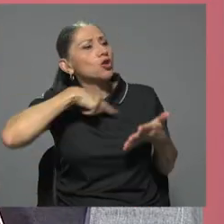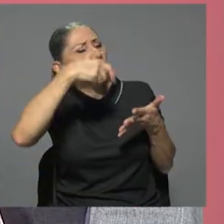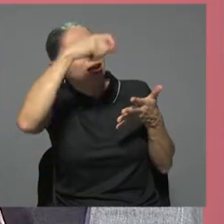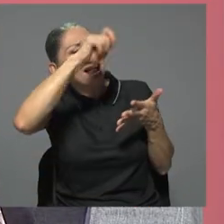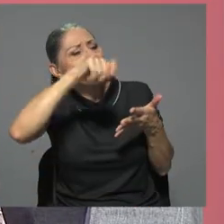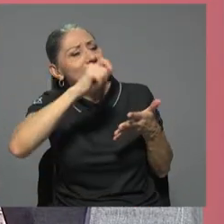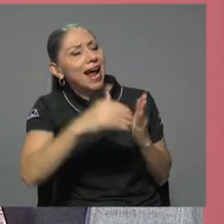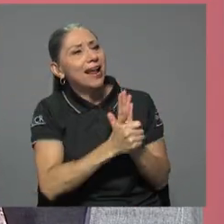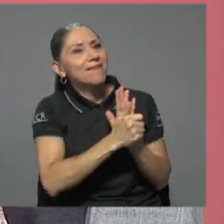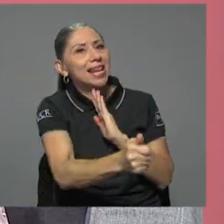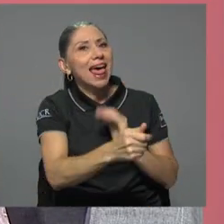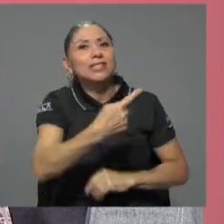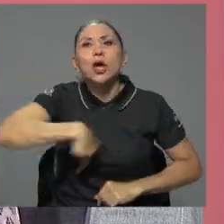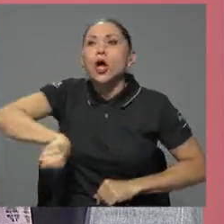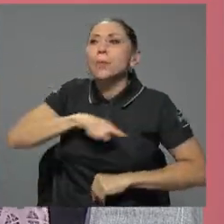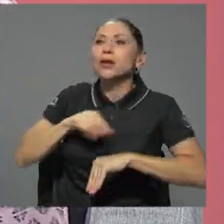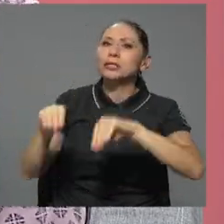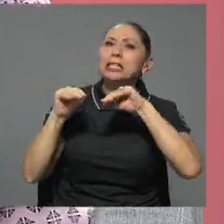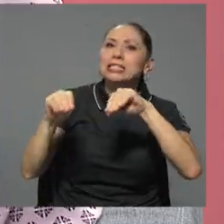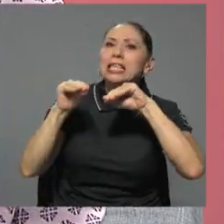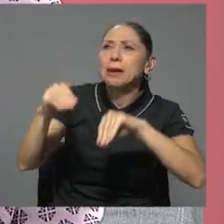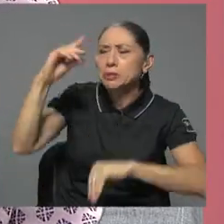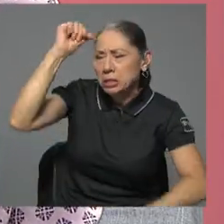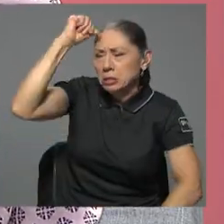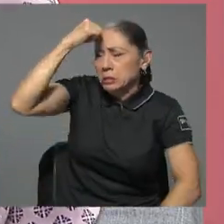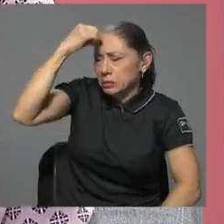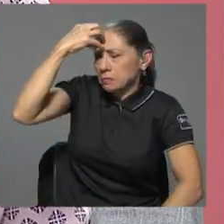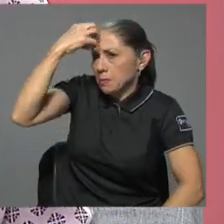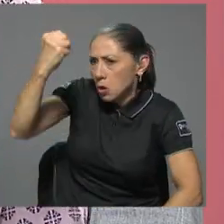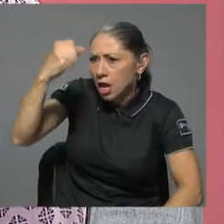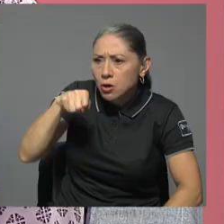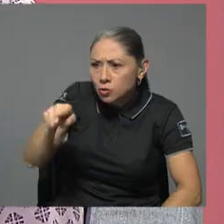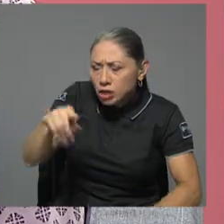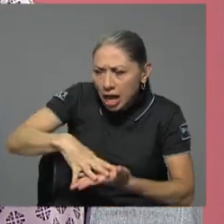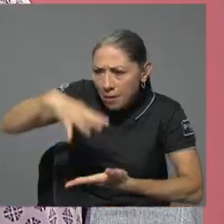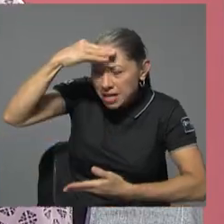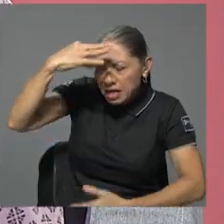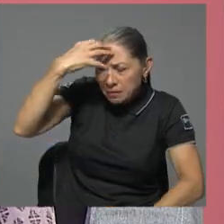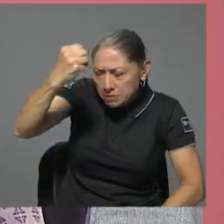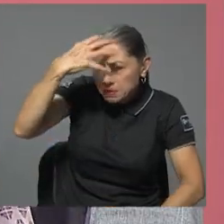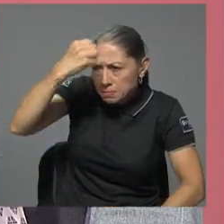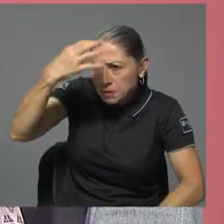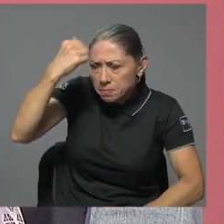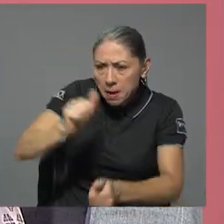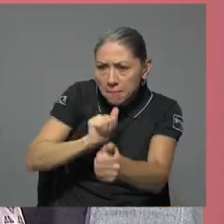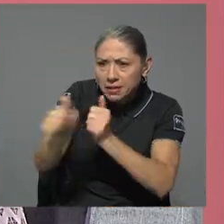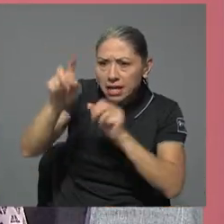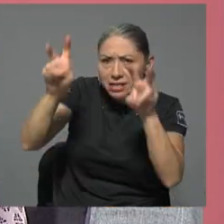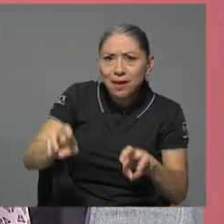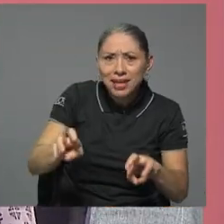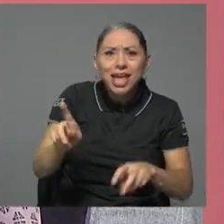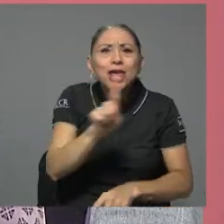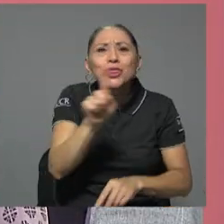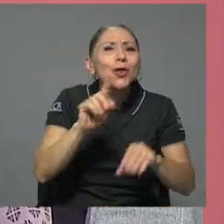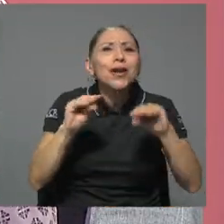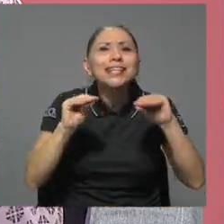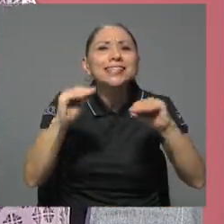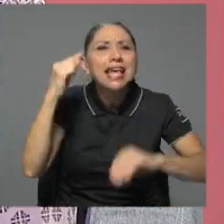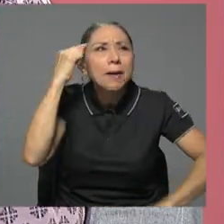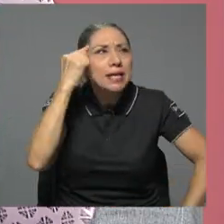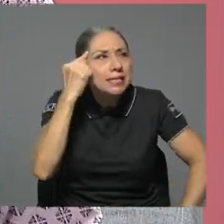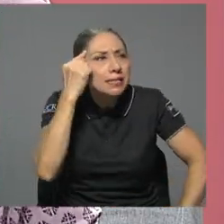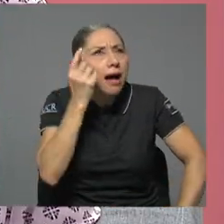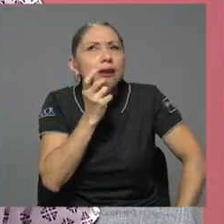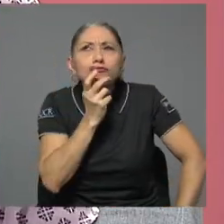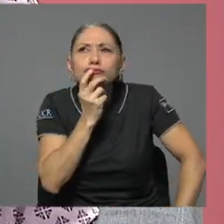memoria así sólo memoria usted aprende a lo que tiene que aprender para pasar el examen no le enseñan a pensar nos enseñan a criticar no